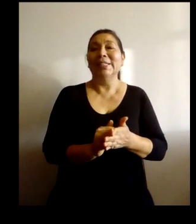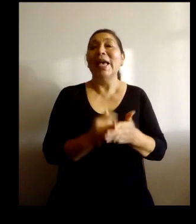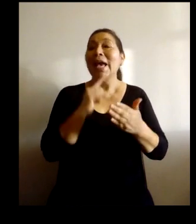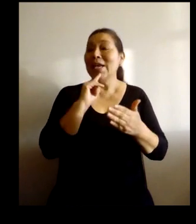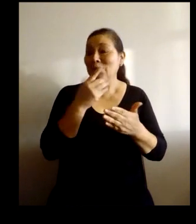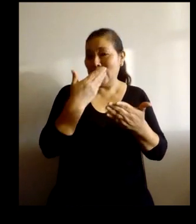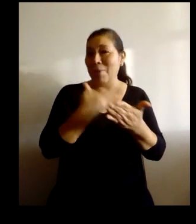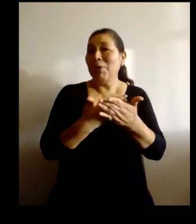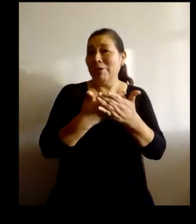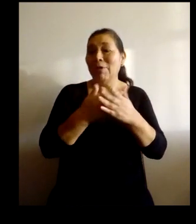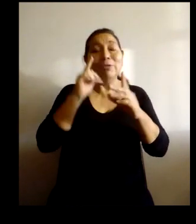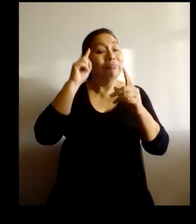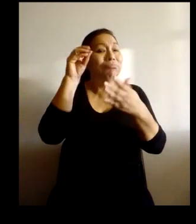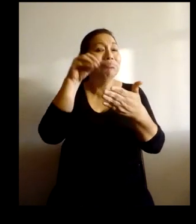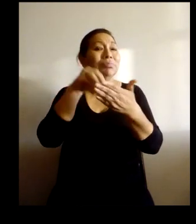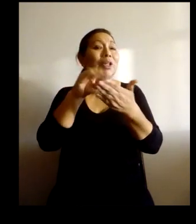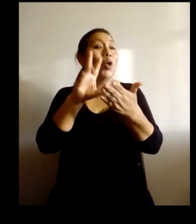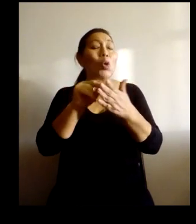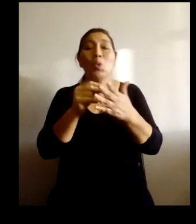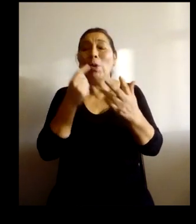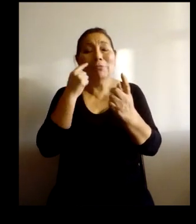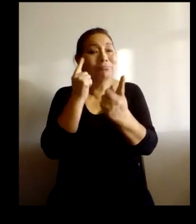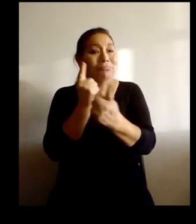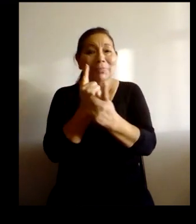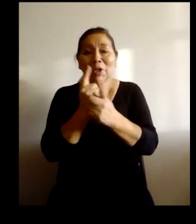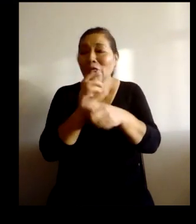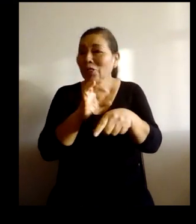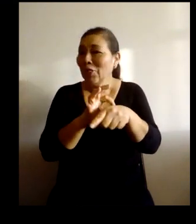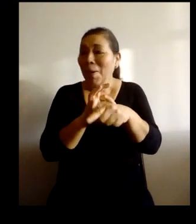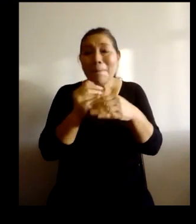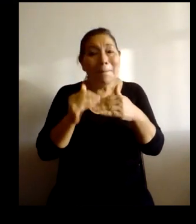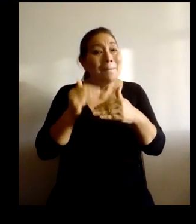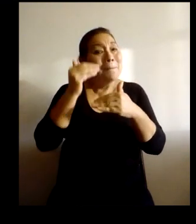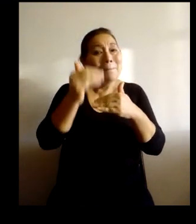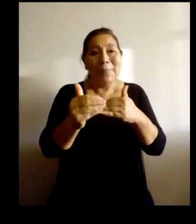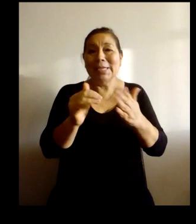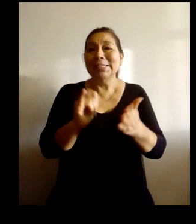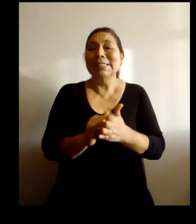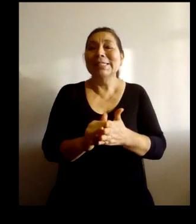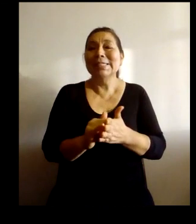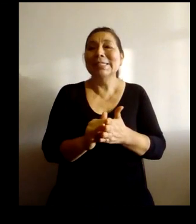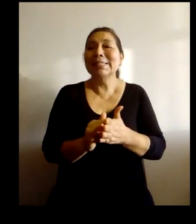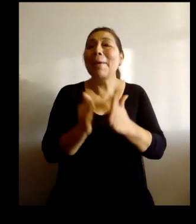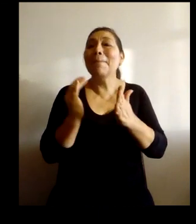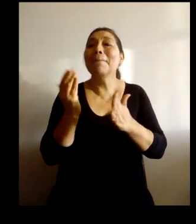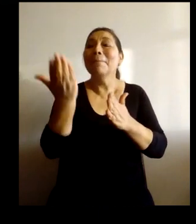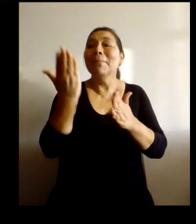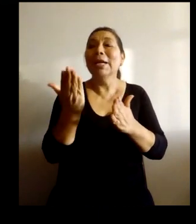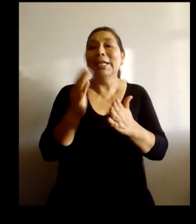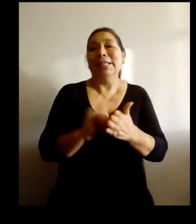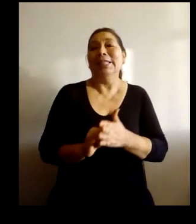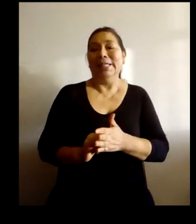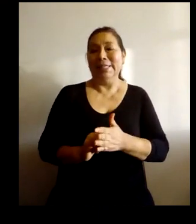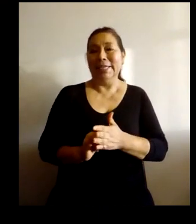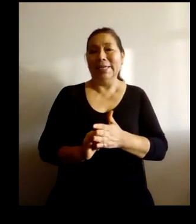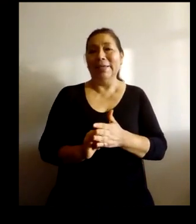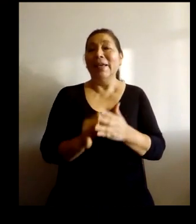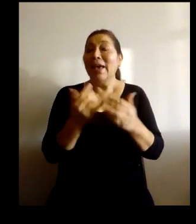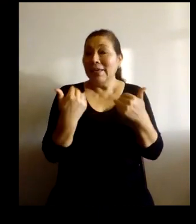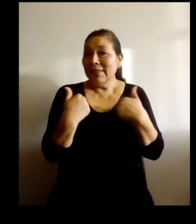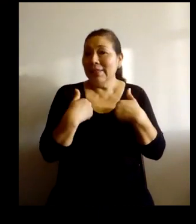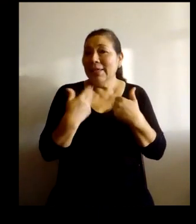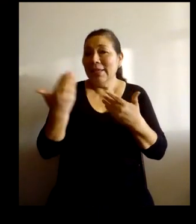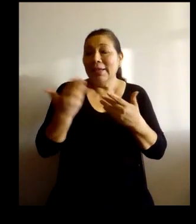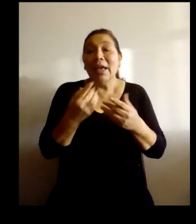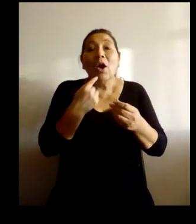de audiometría es una prueba subjetiva, es decir, no hay un conocimiento médico más allá de la indicación que haga el demandante o la